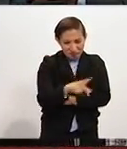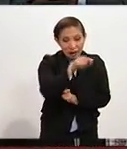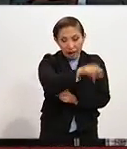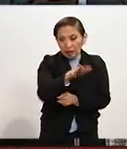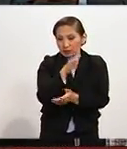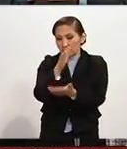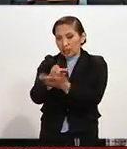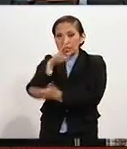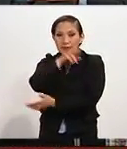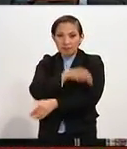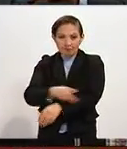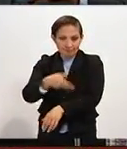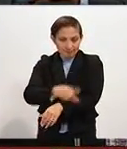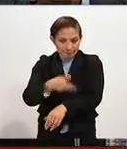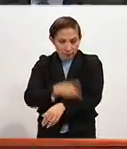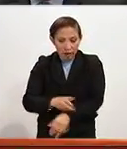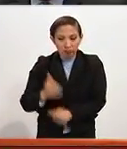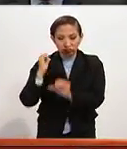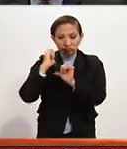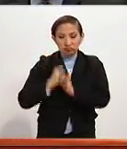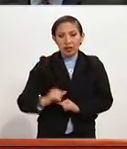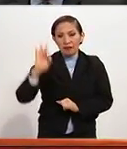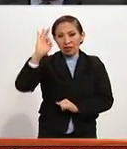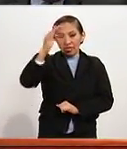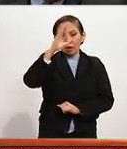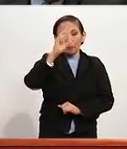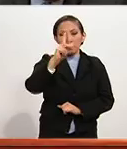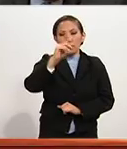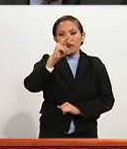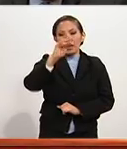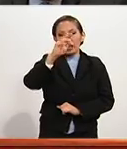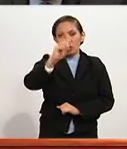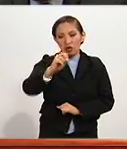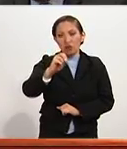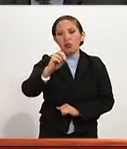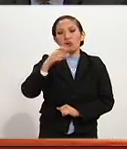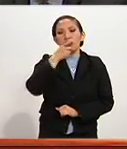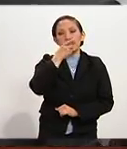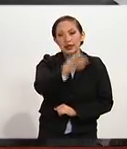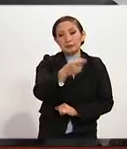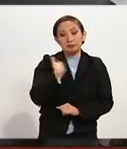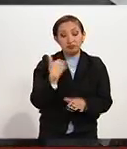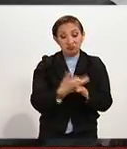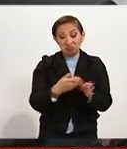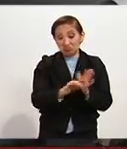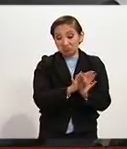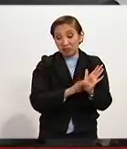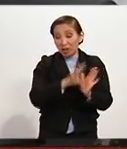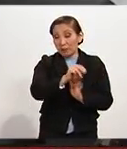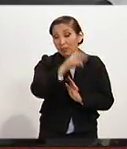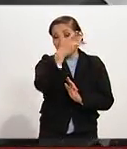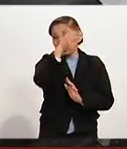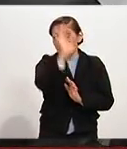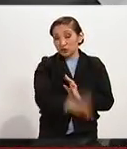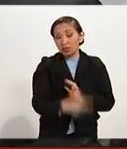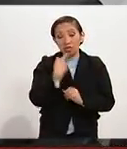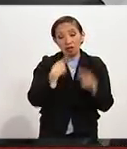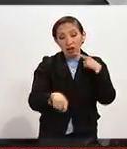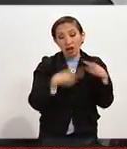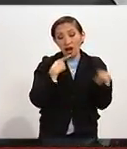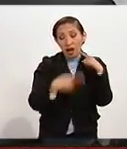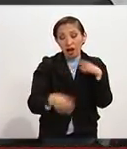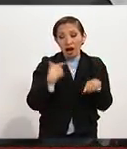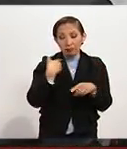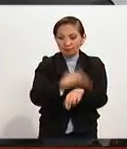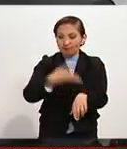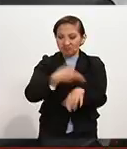sea de manera más rápida. El procurador federal del consumidor, Ernesto Nemer, informó que a la fecha 98% de las quejas se